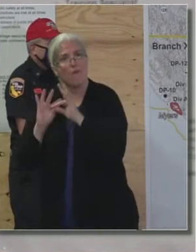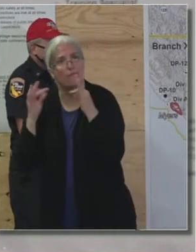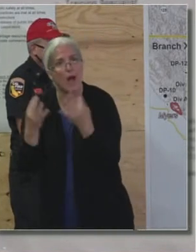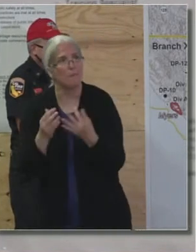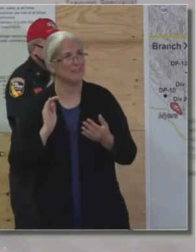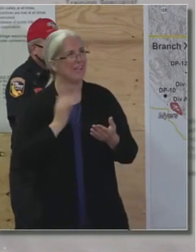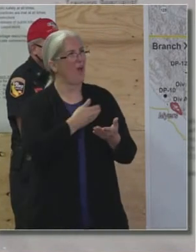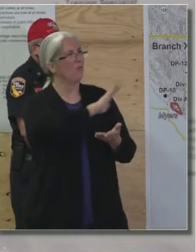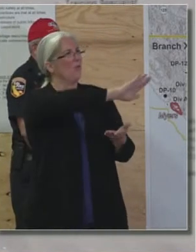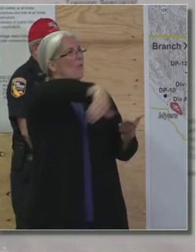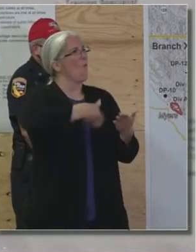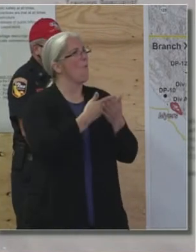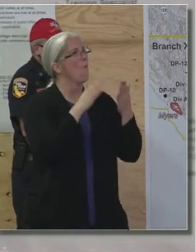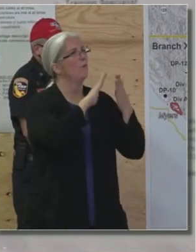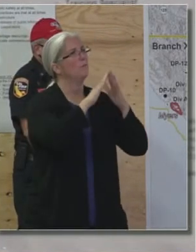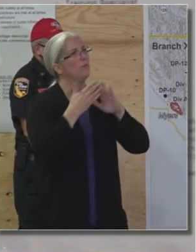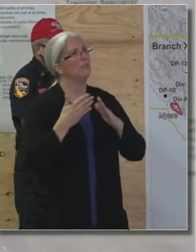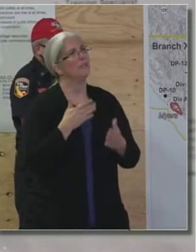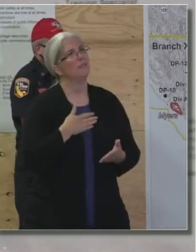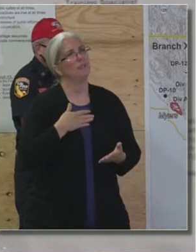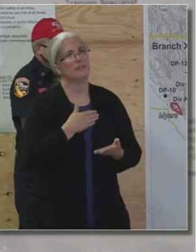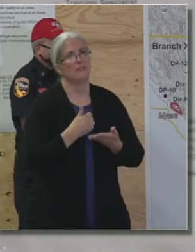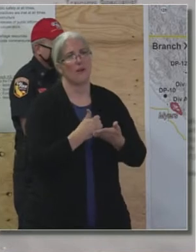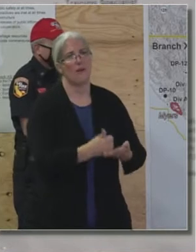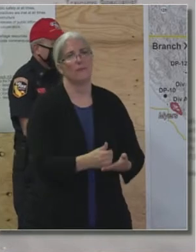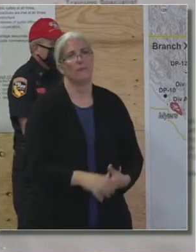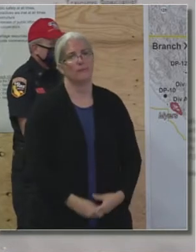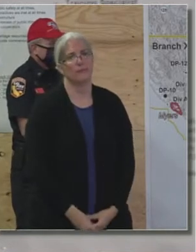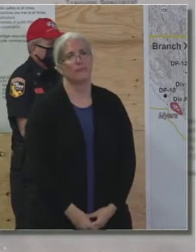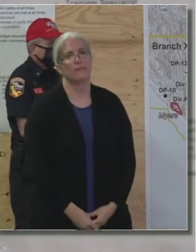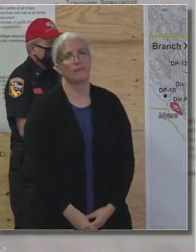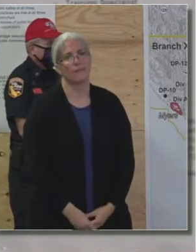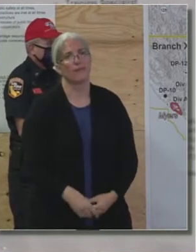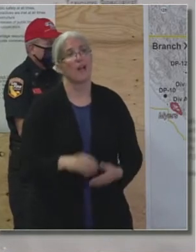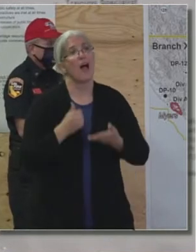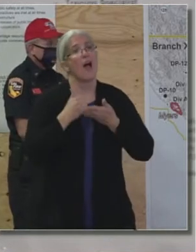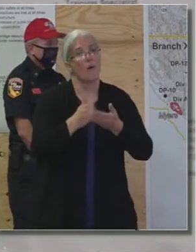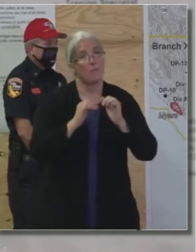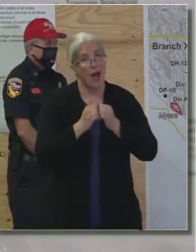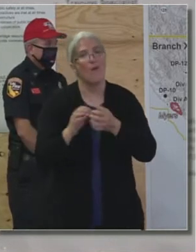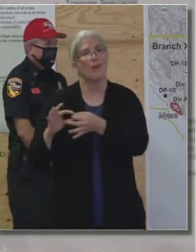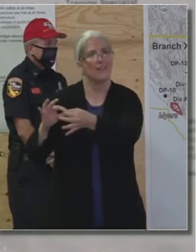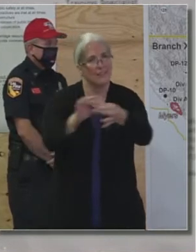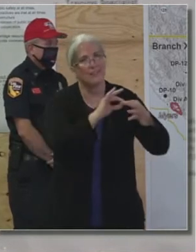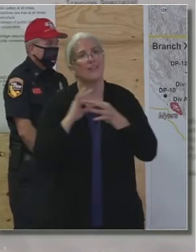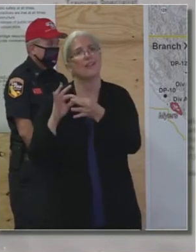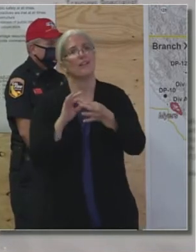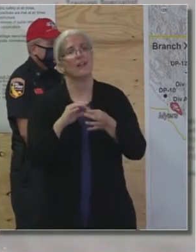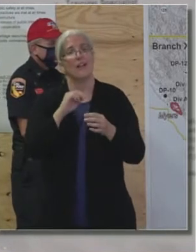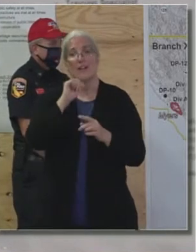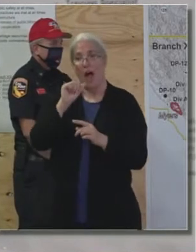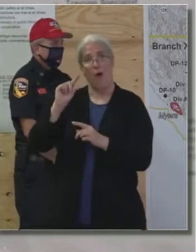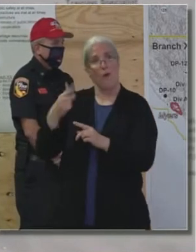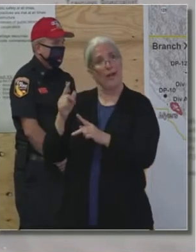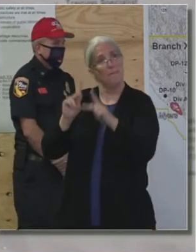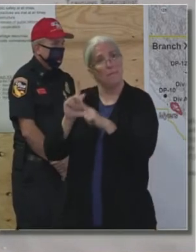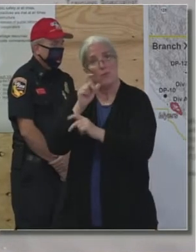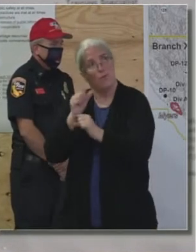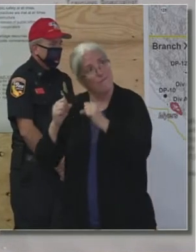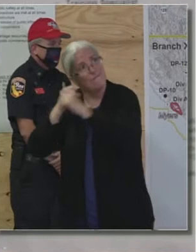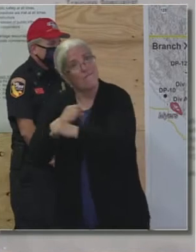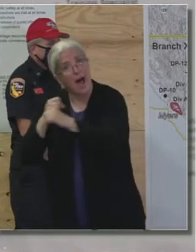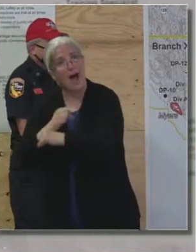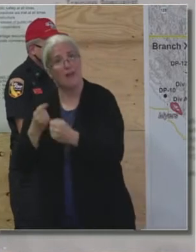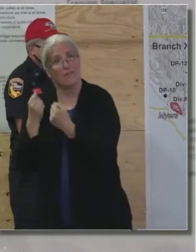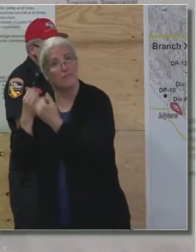agradezco todo el trabajo de todos los que están cooperando no son los que están en la primera línea y estos que vienen